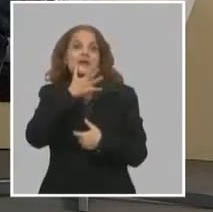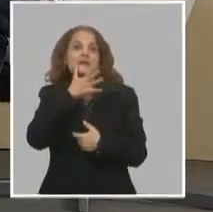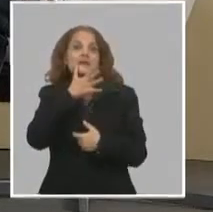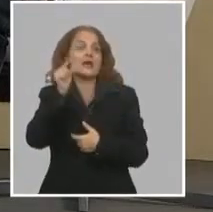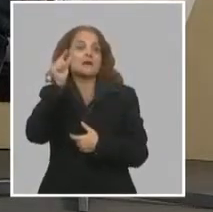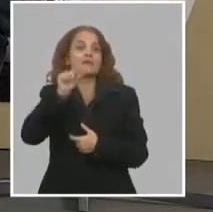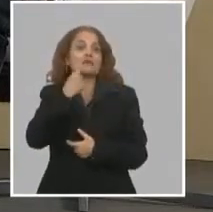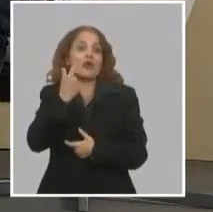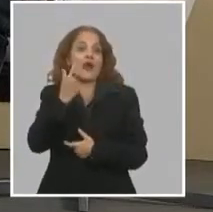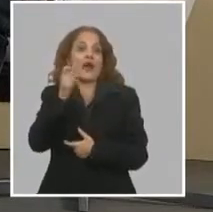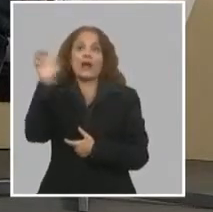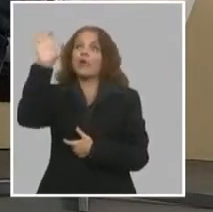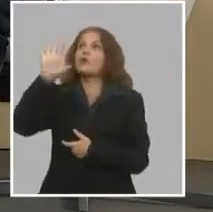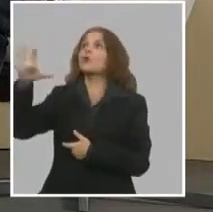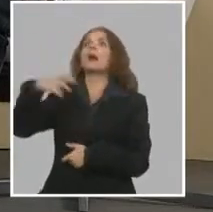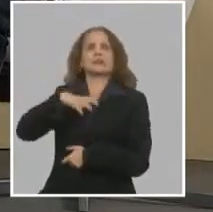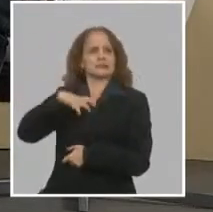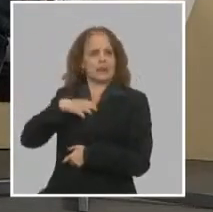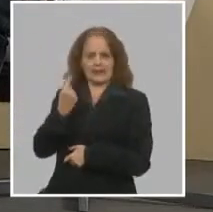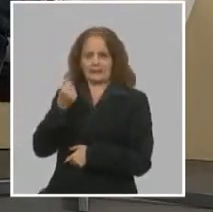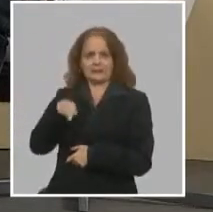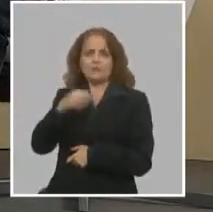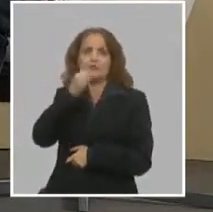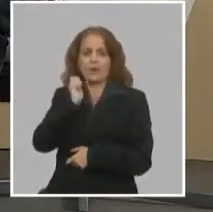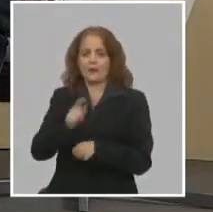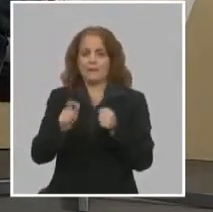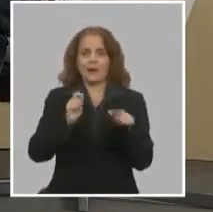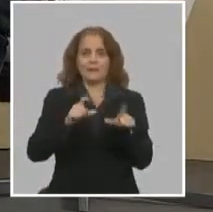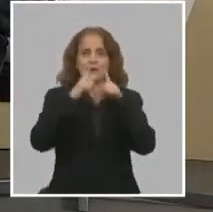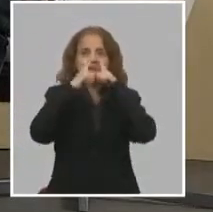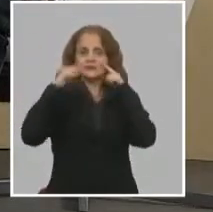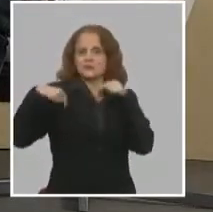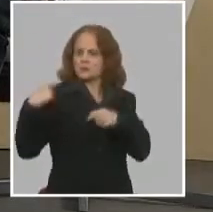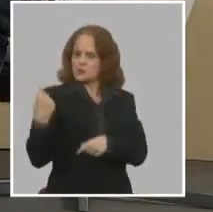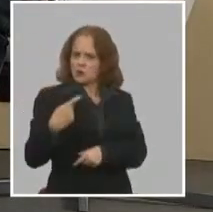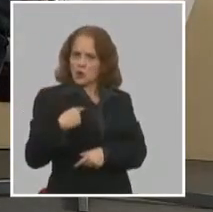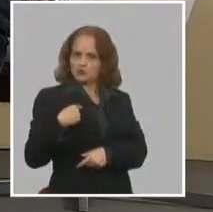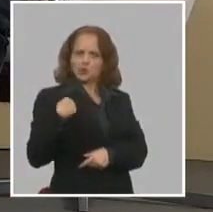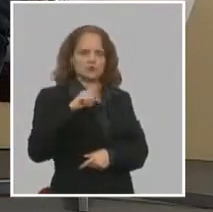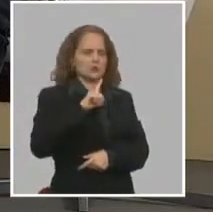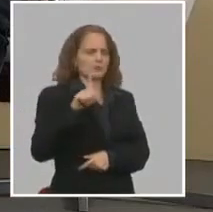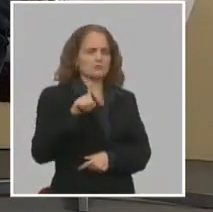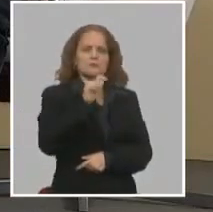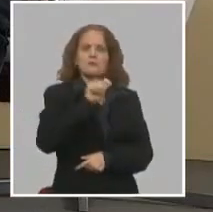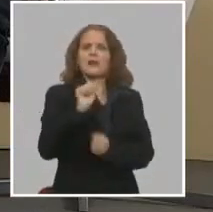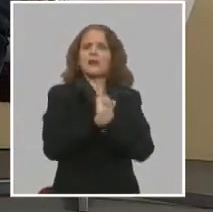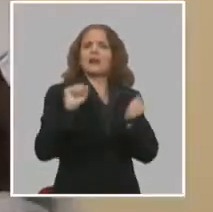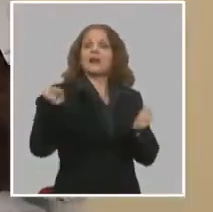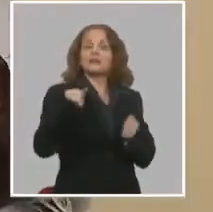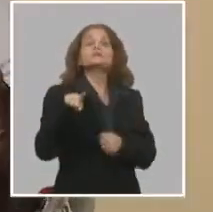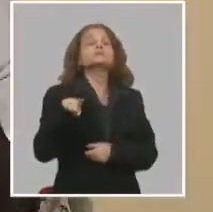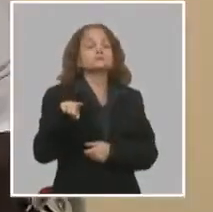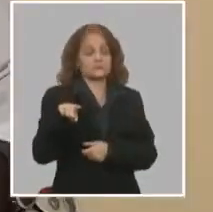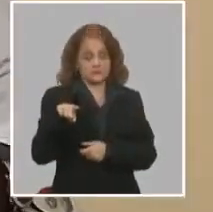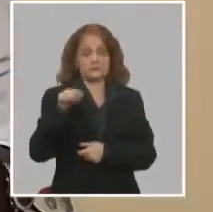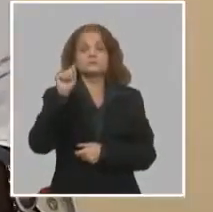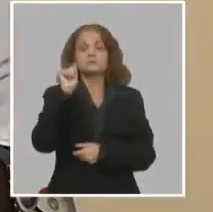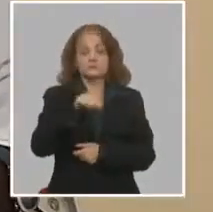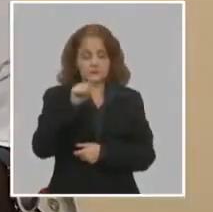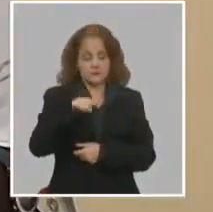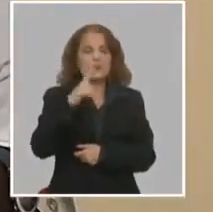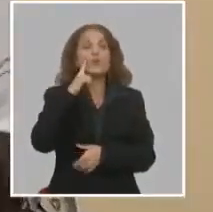europeos, para los blancos de Europa. Esto no nos entra a nosotros. Y no era así. Se convenció de que sí, de que hacía